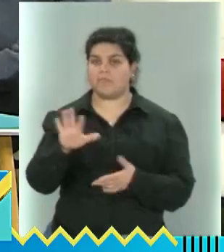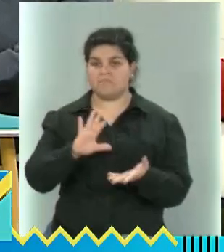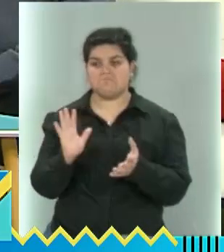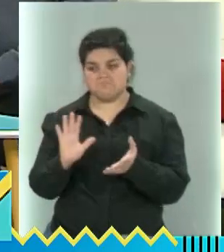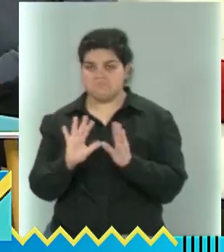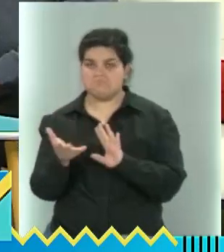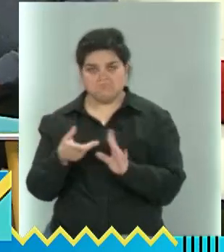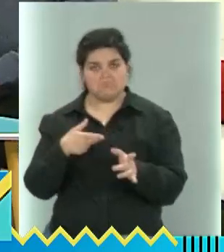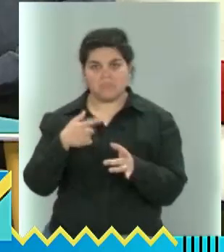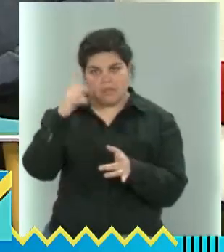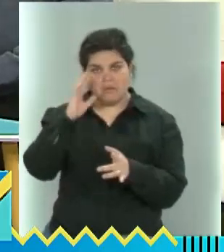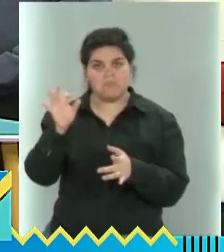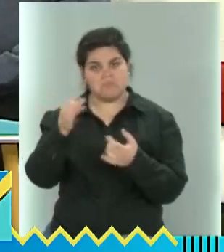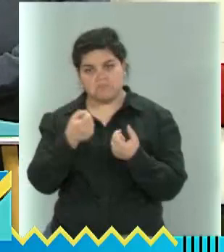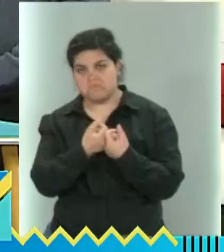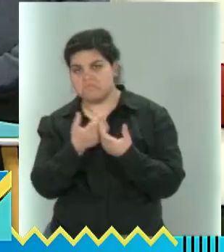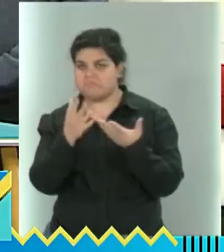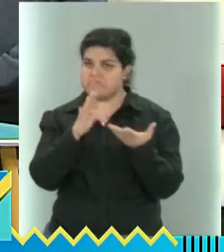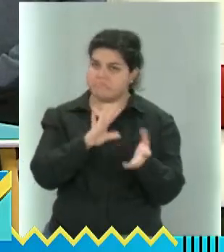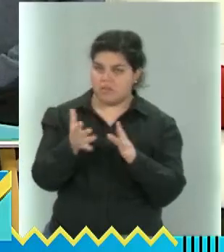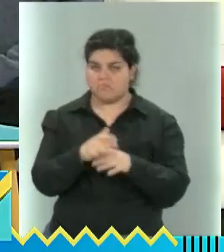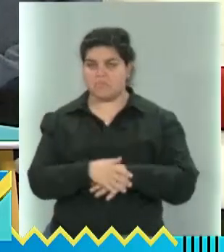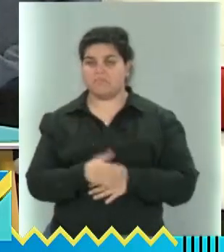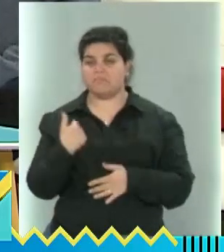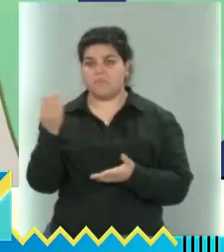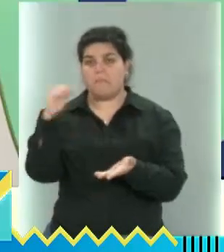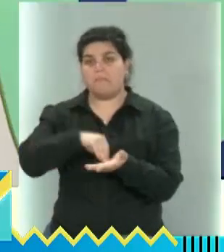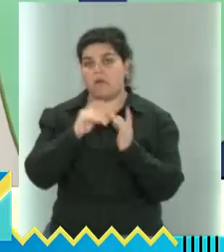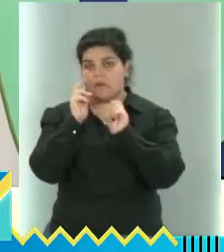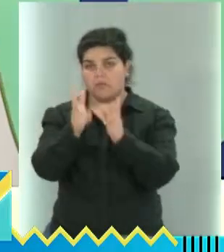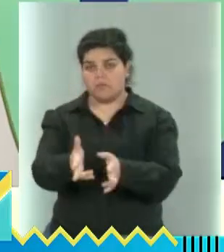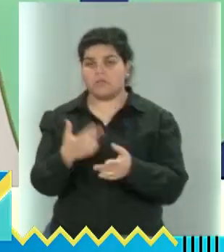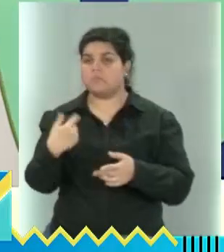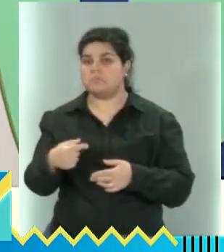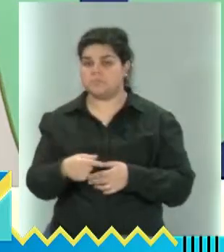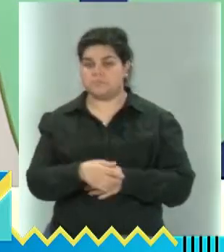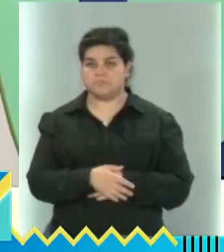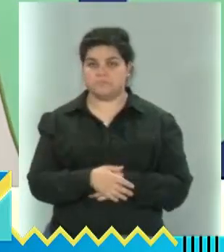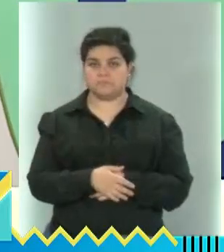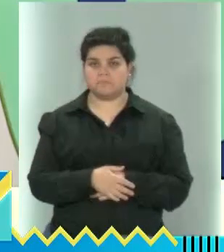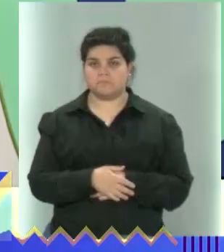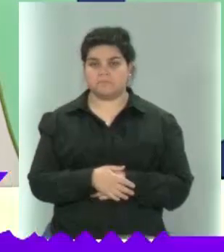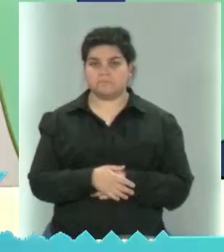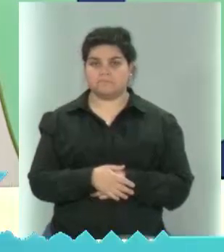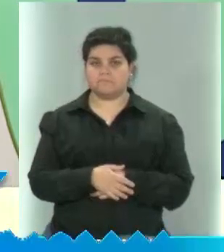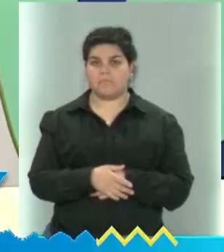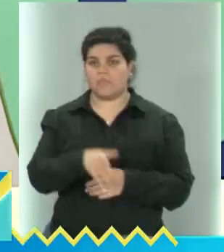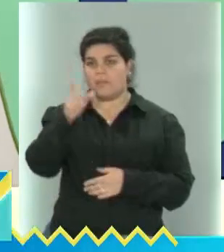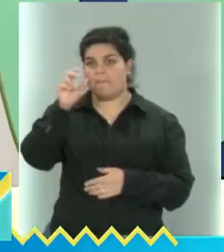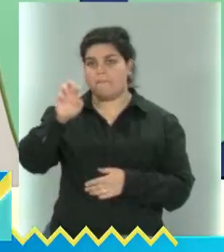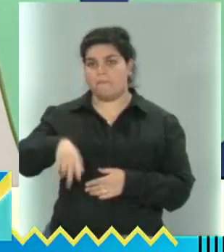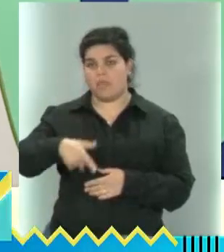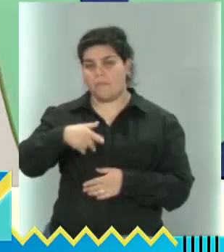completa. Lo que podría aportar es que de alguna forma, digamos, las políticas públicas